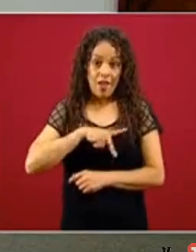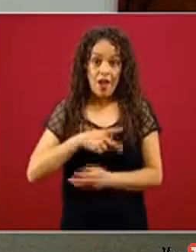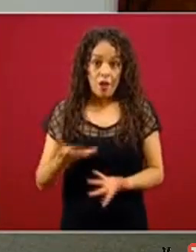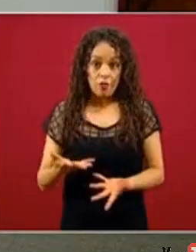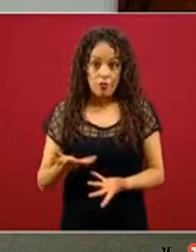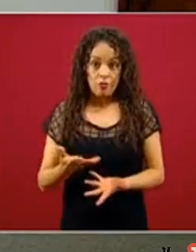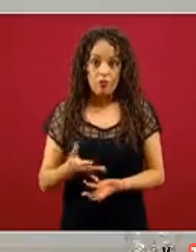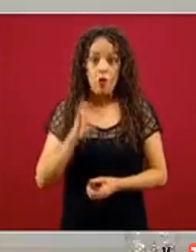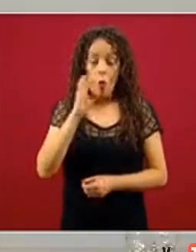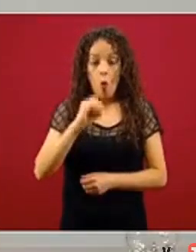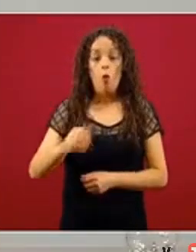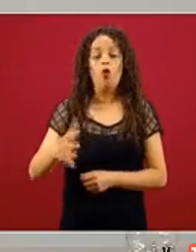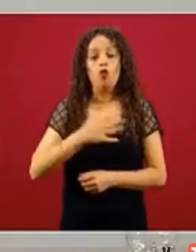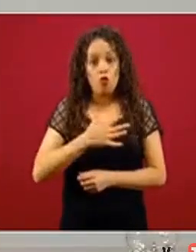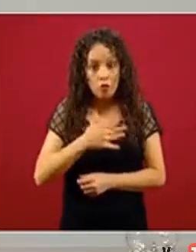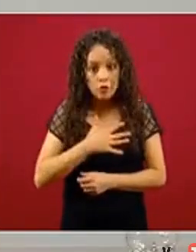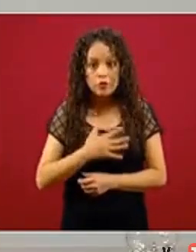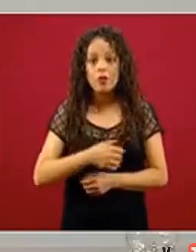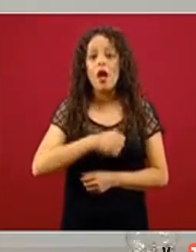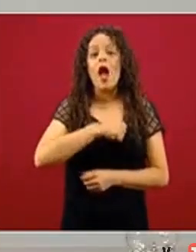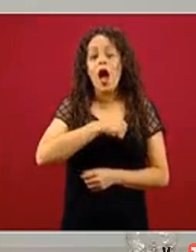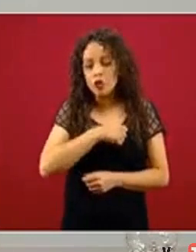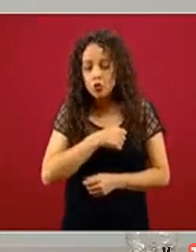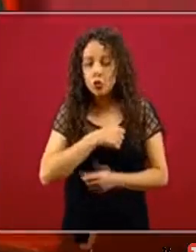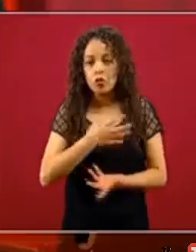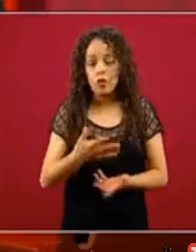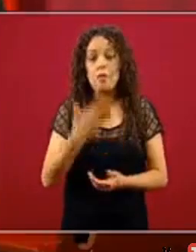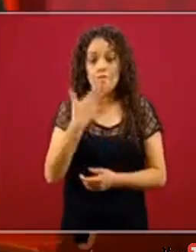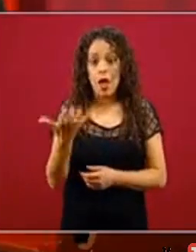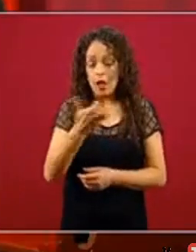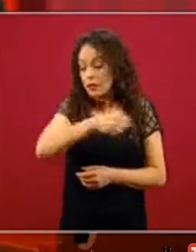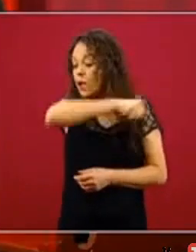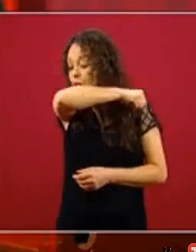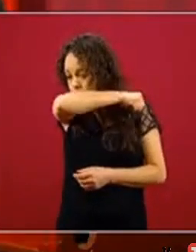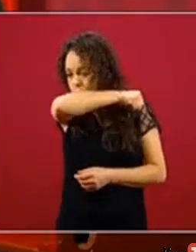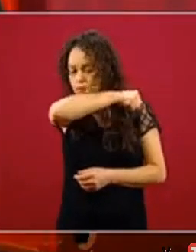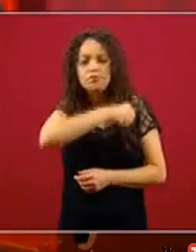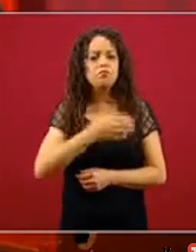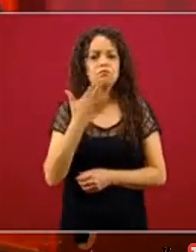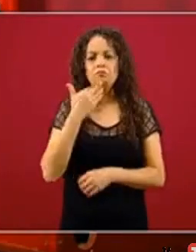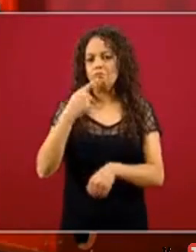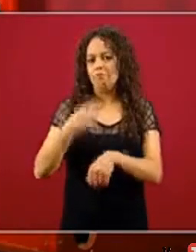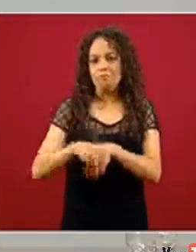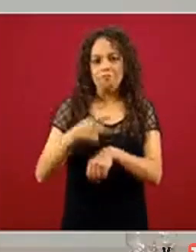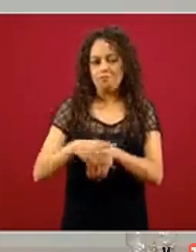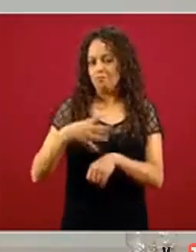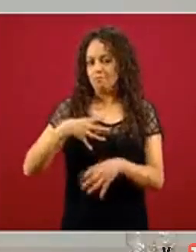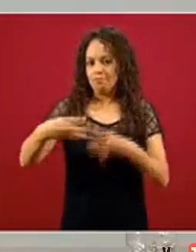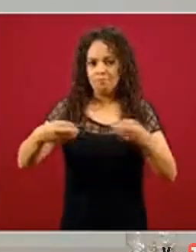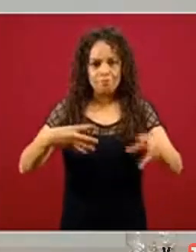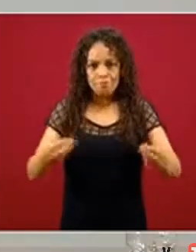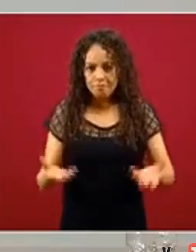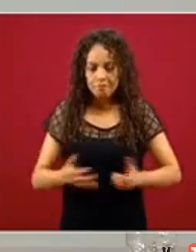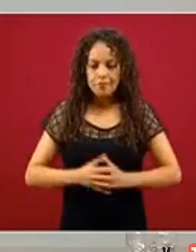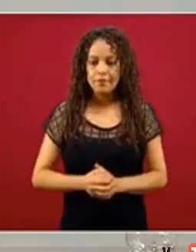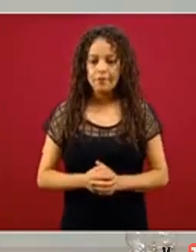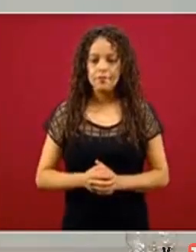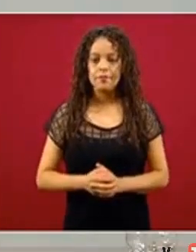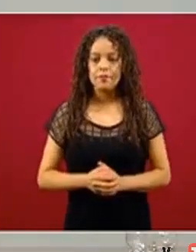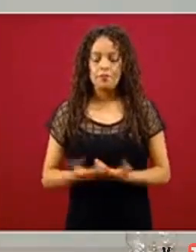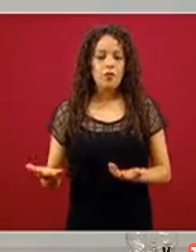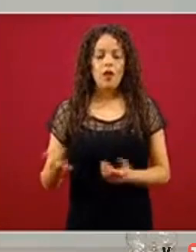o tosen y se tapan su nariz y boca. Entonces, la fecha no ha